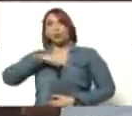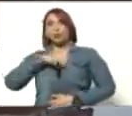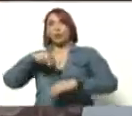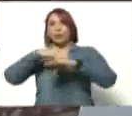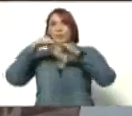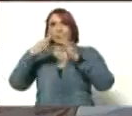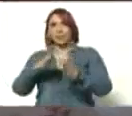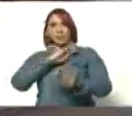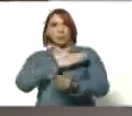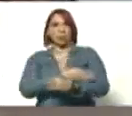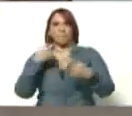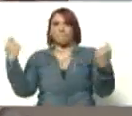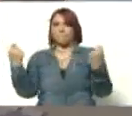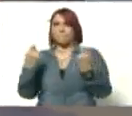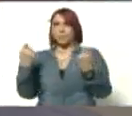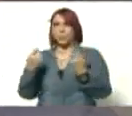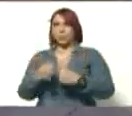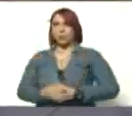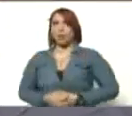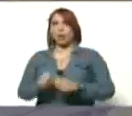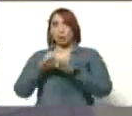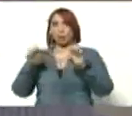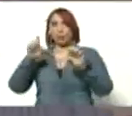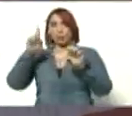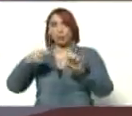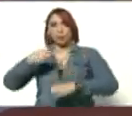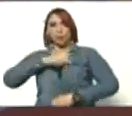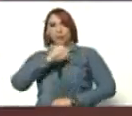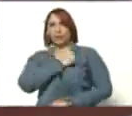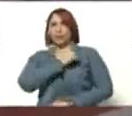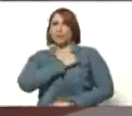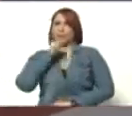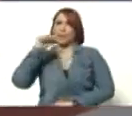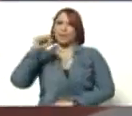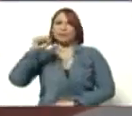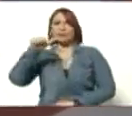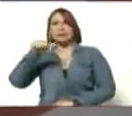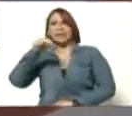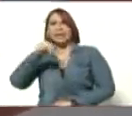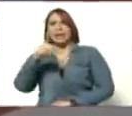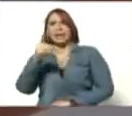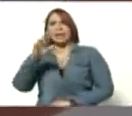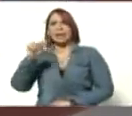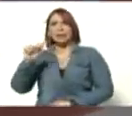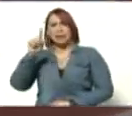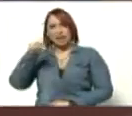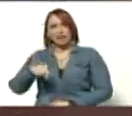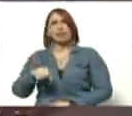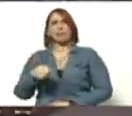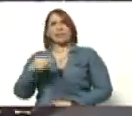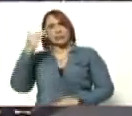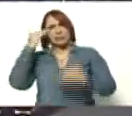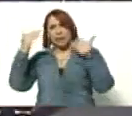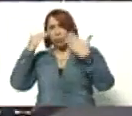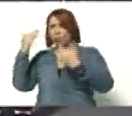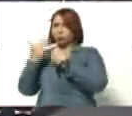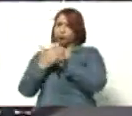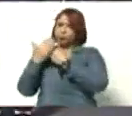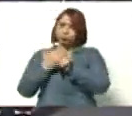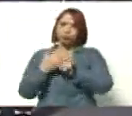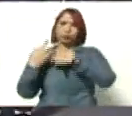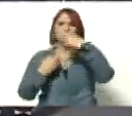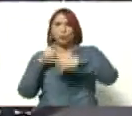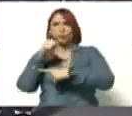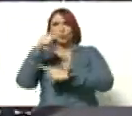la Educación, nuestra camarada Sandra Oblitas. Reciban todas un saludo cariñoso, revolucionario